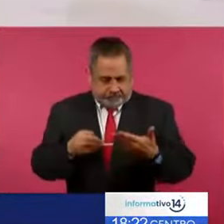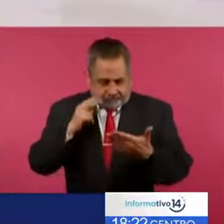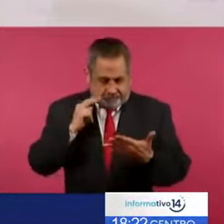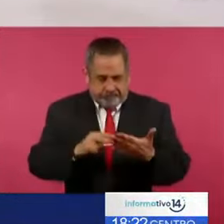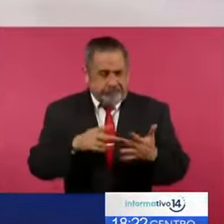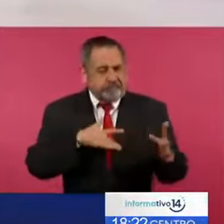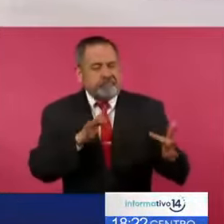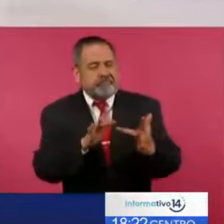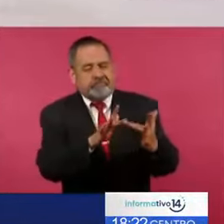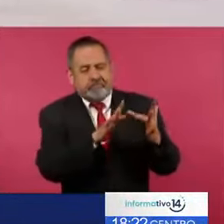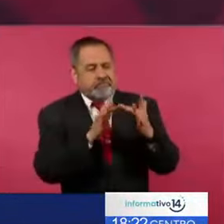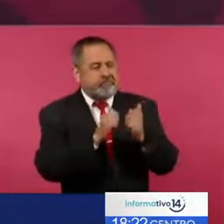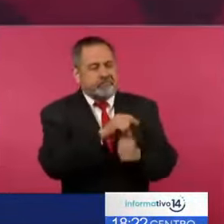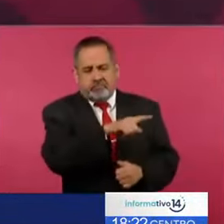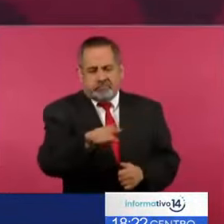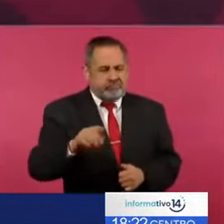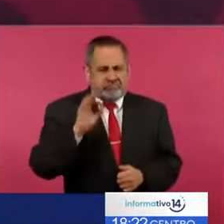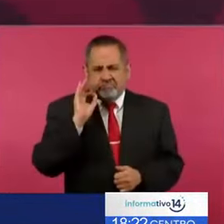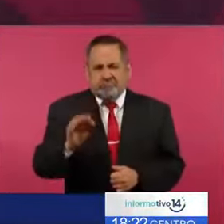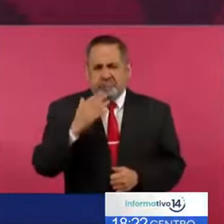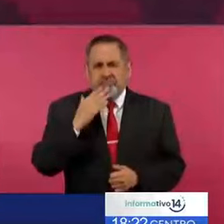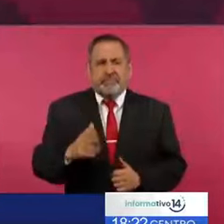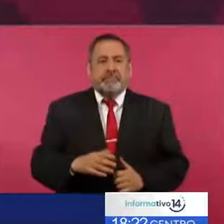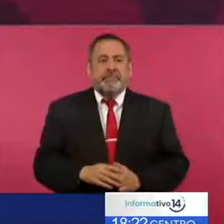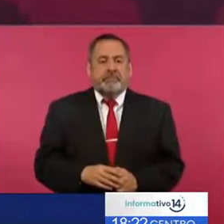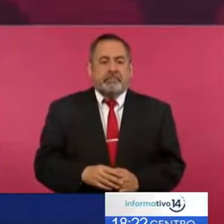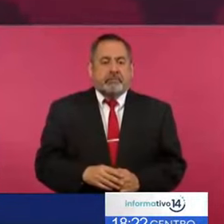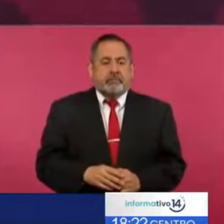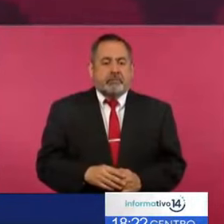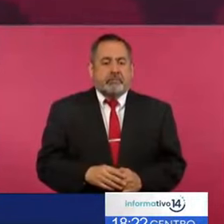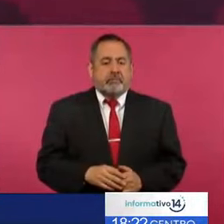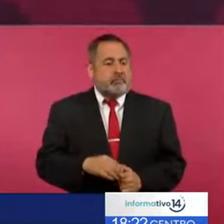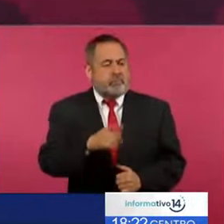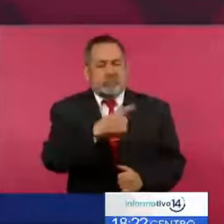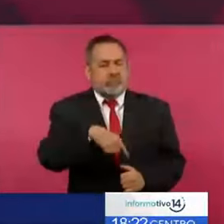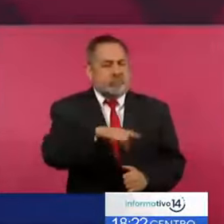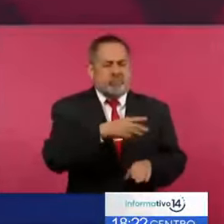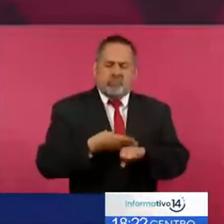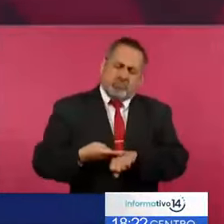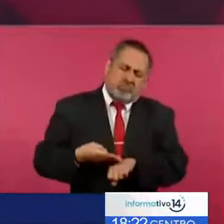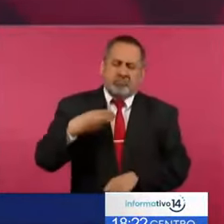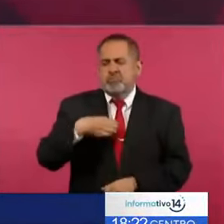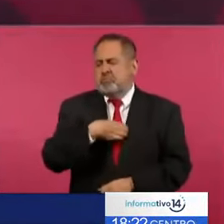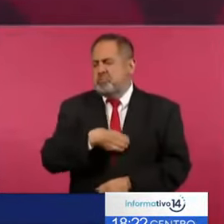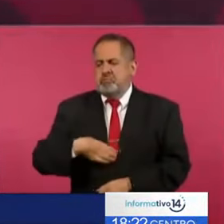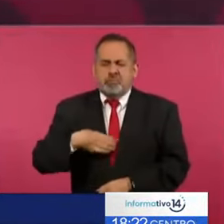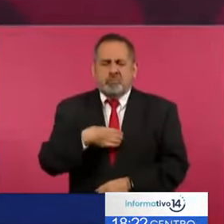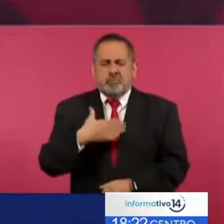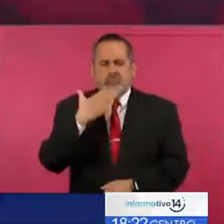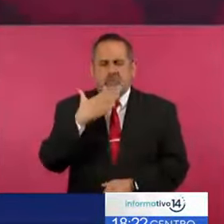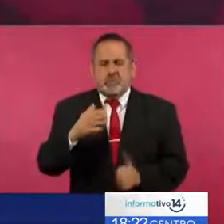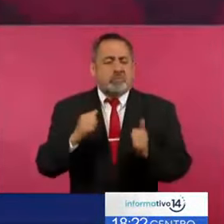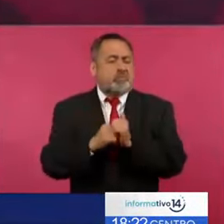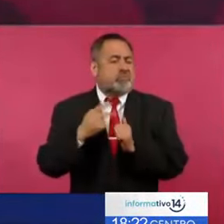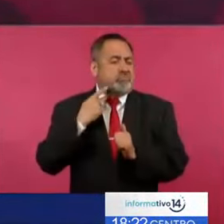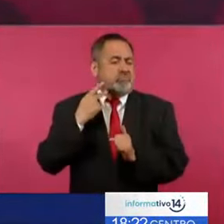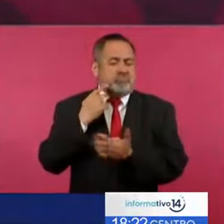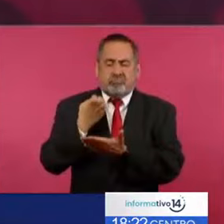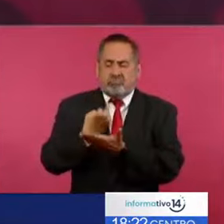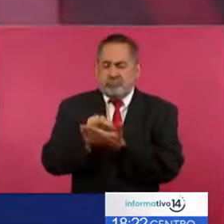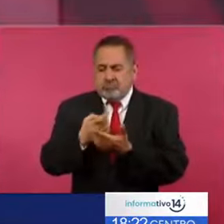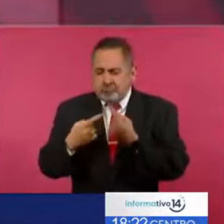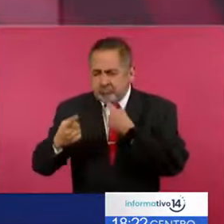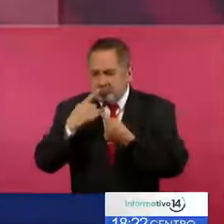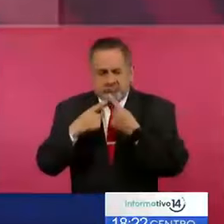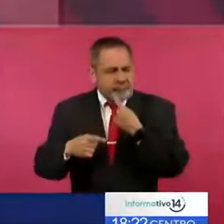comunicación con ellos, de que están muy contentos con la política económica que